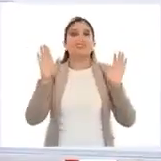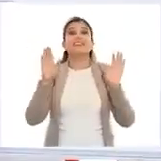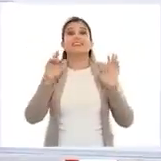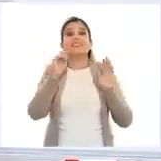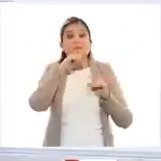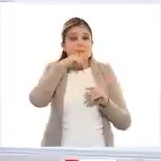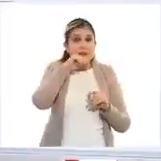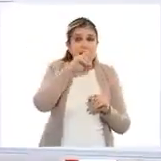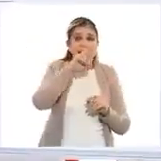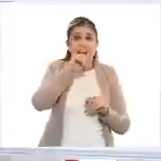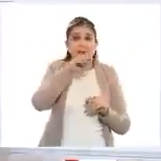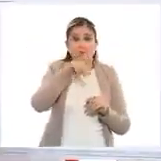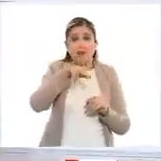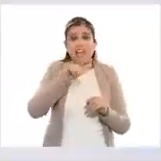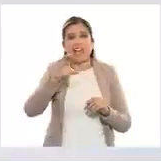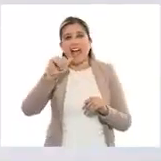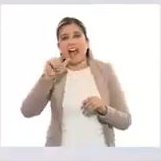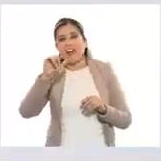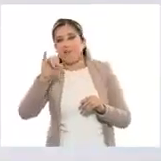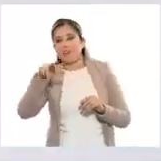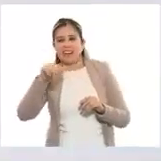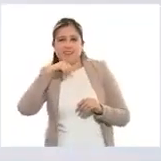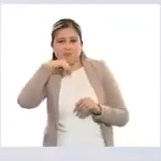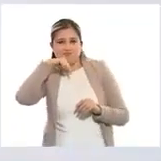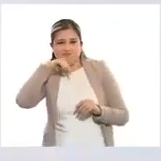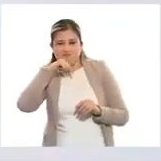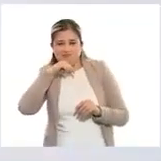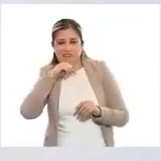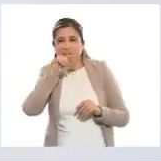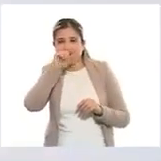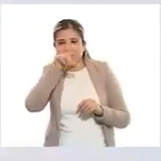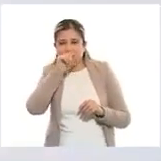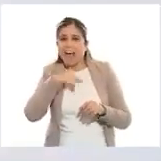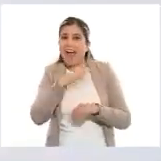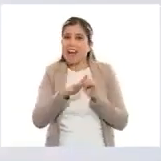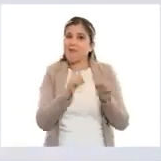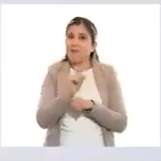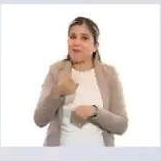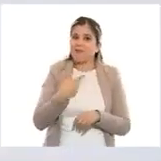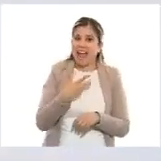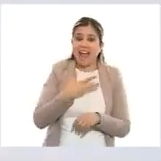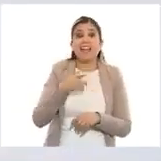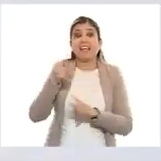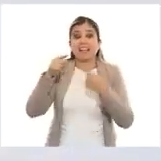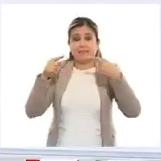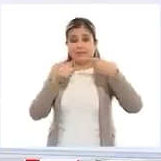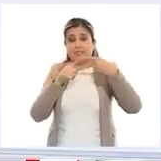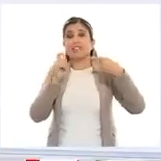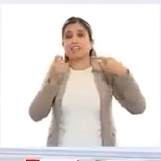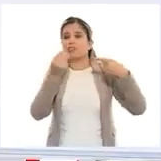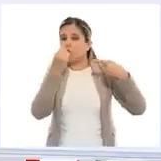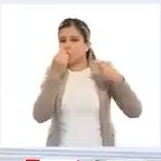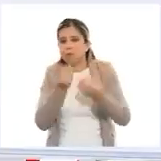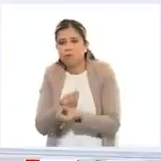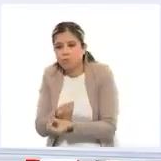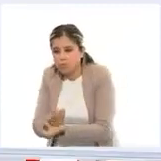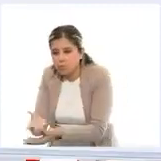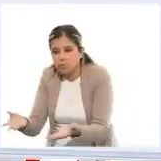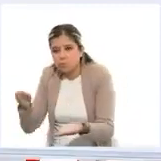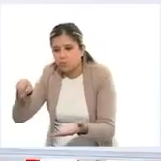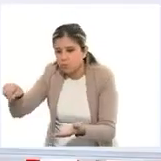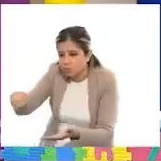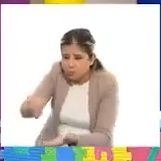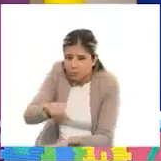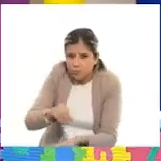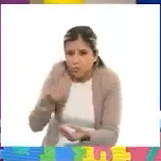llaman Ramón y Carolina. Ah, qué bonitos así nombres. Así que esta nena está alimentando a las gallinas. Muy bien. Está alimentando a las gallinas porque esa es su